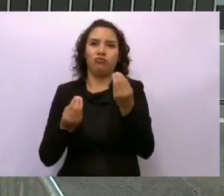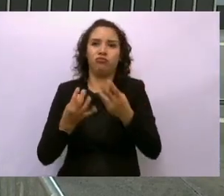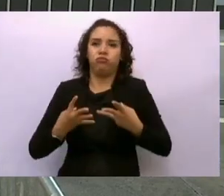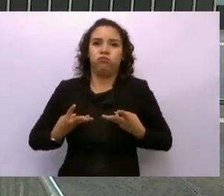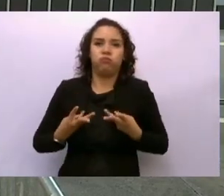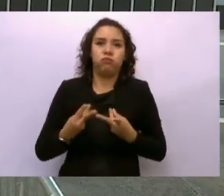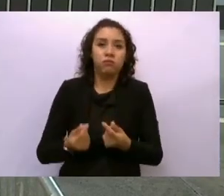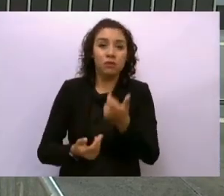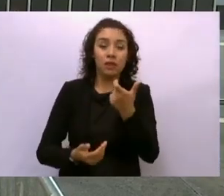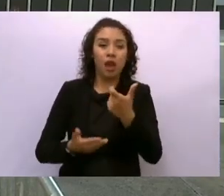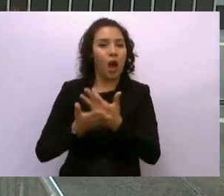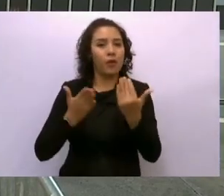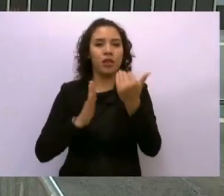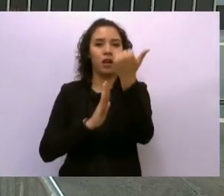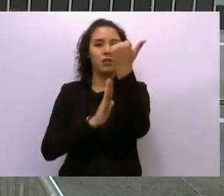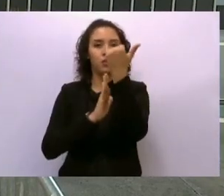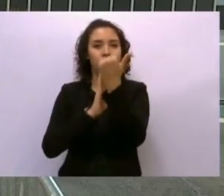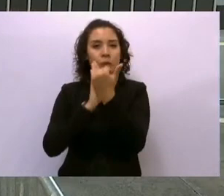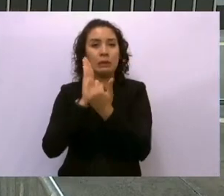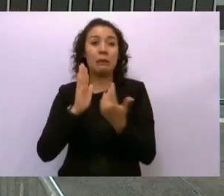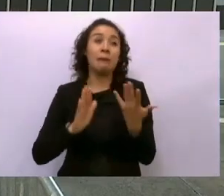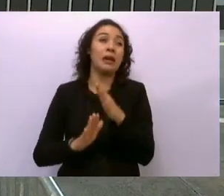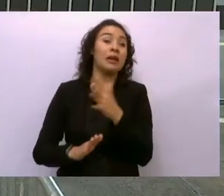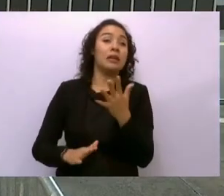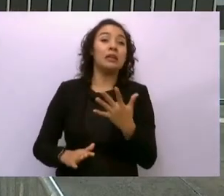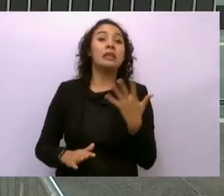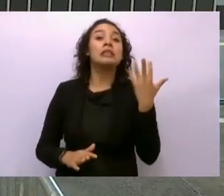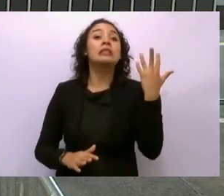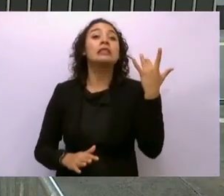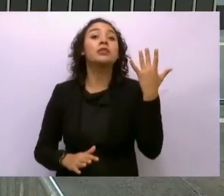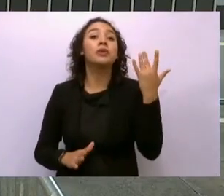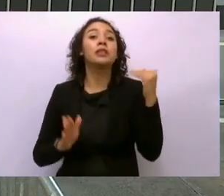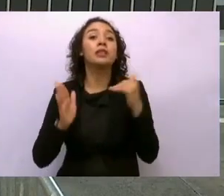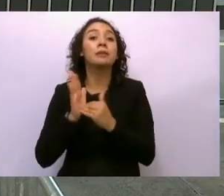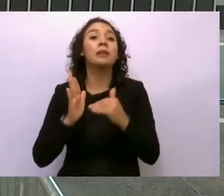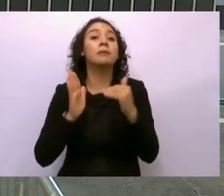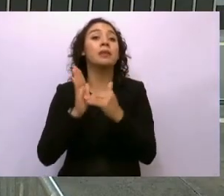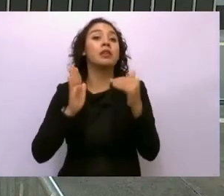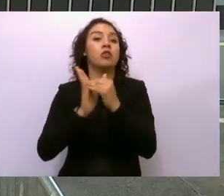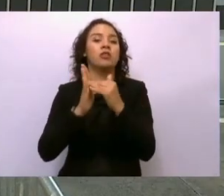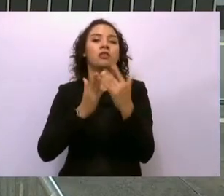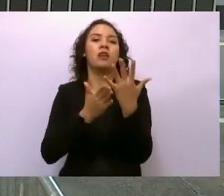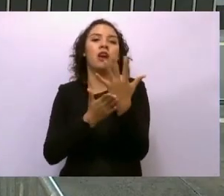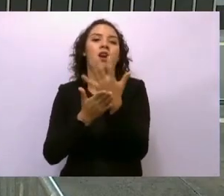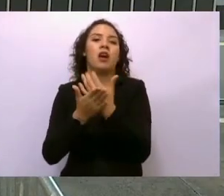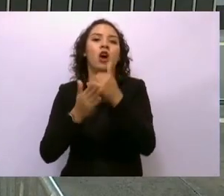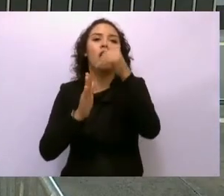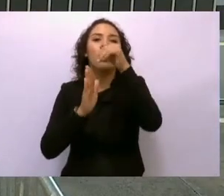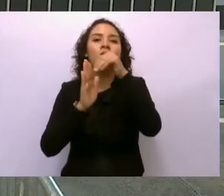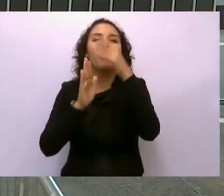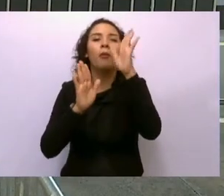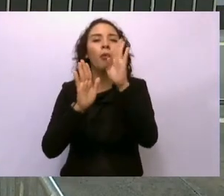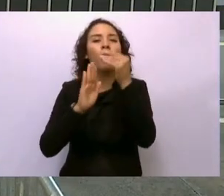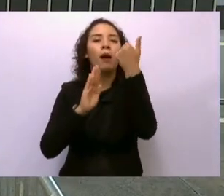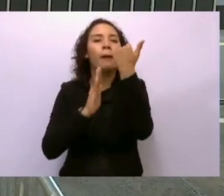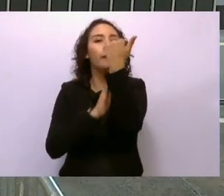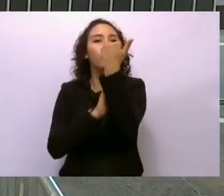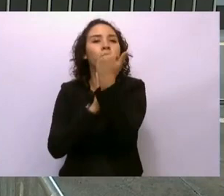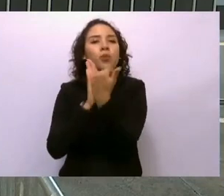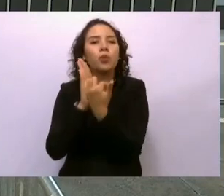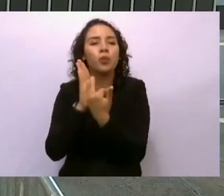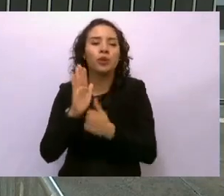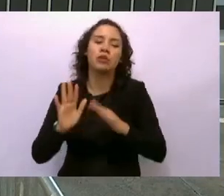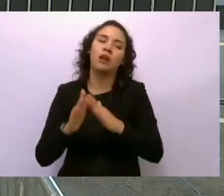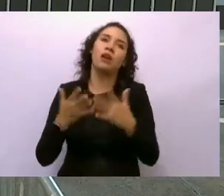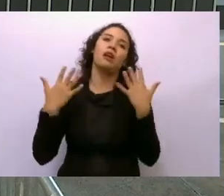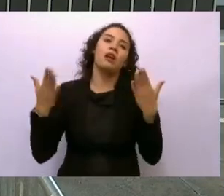equipos alrededor de 50,000 millones de pesos de ahorro. Y ya tenemos resuelto el abasto de